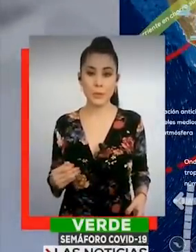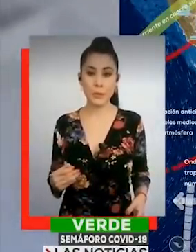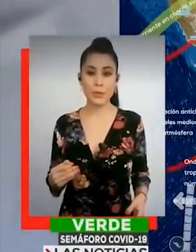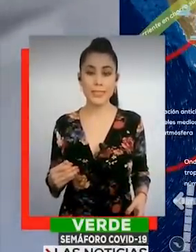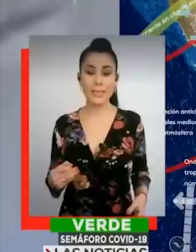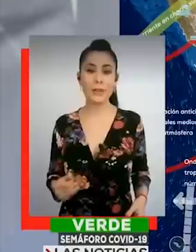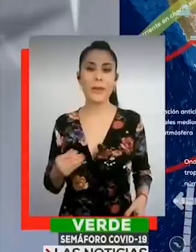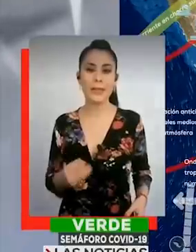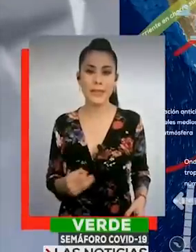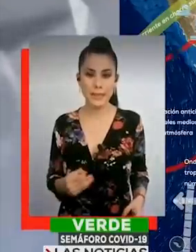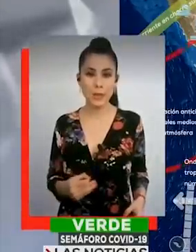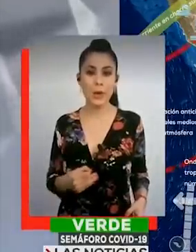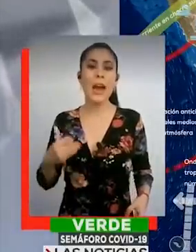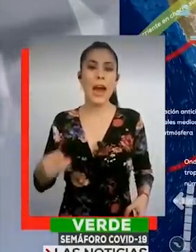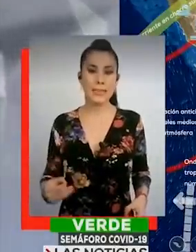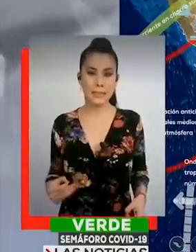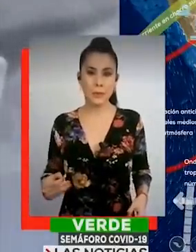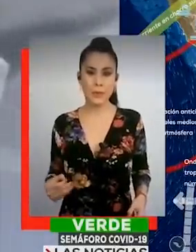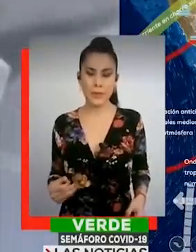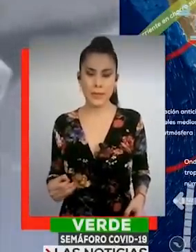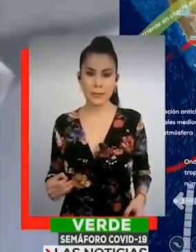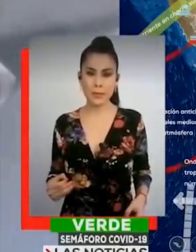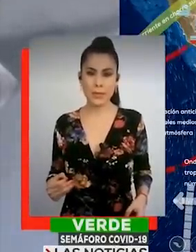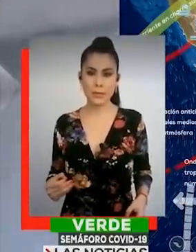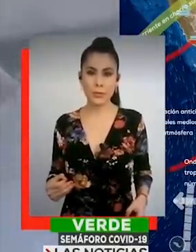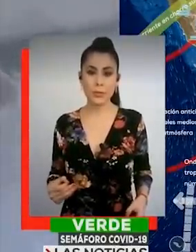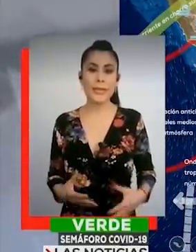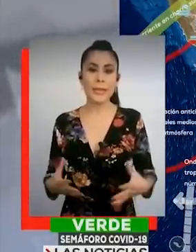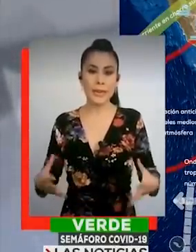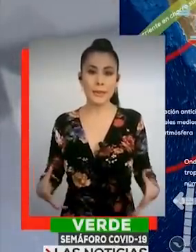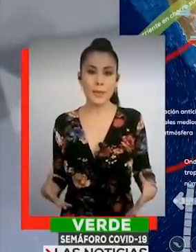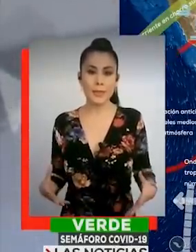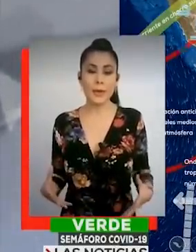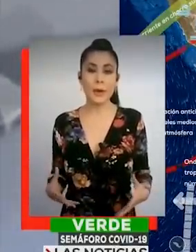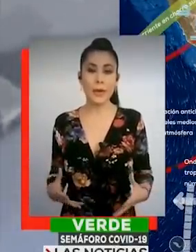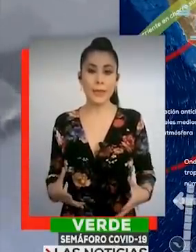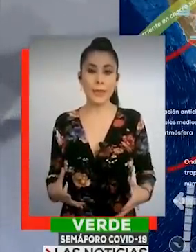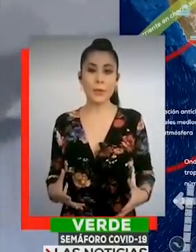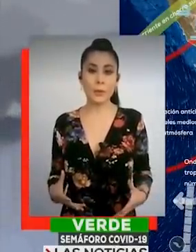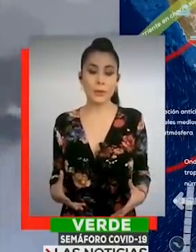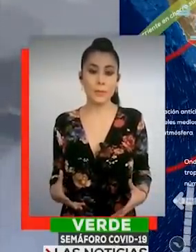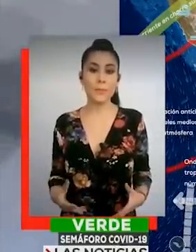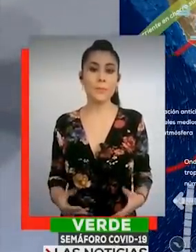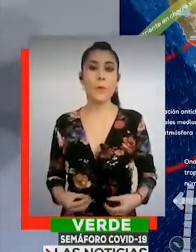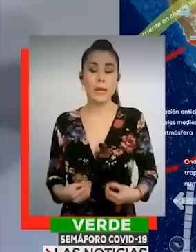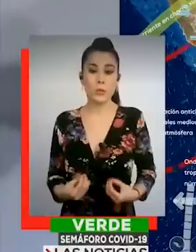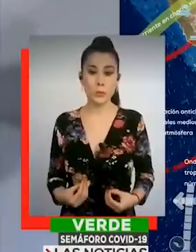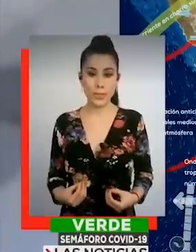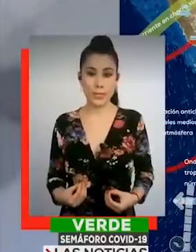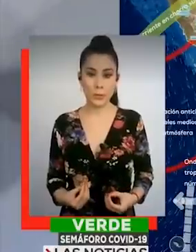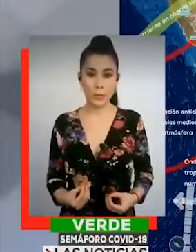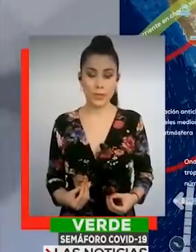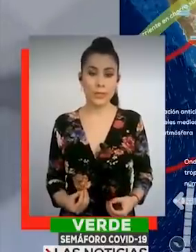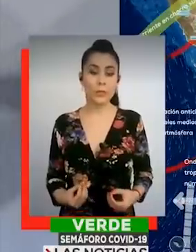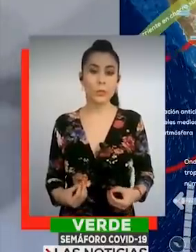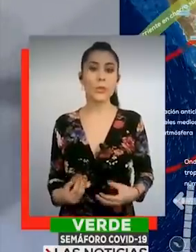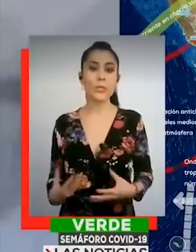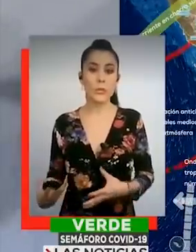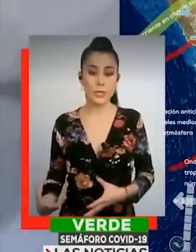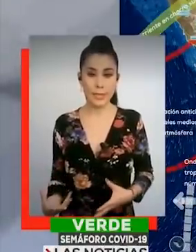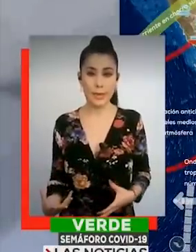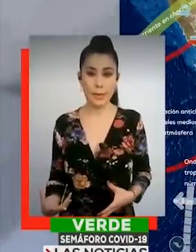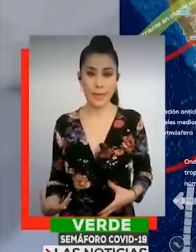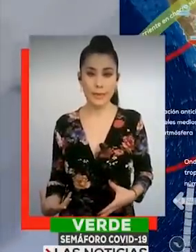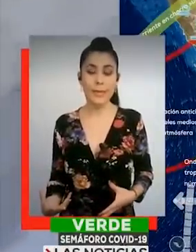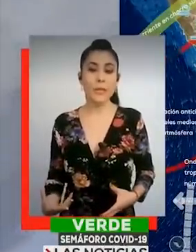la alerta porque los valores serán de 45 a 50 grados celsius en la alerta por esta ola de calor pero también por las lluvias en la zona centro